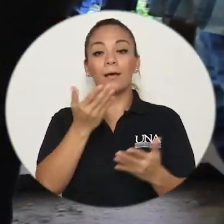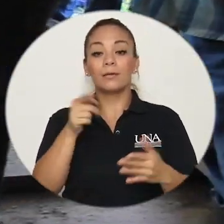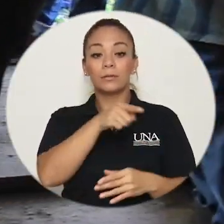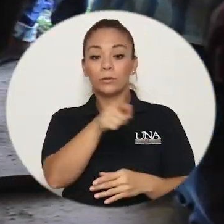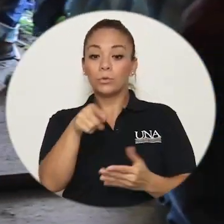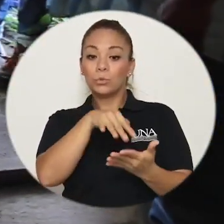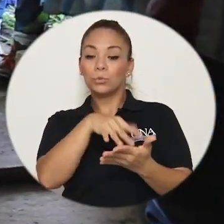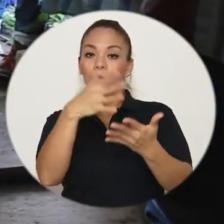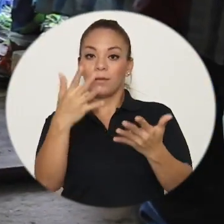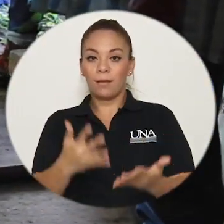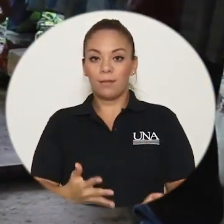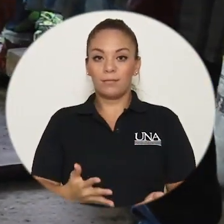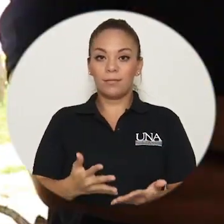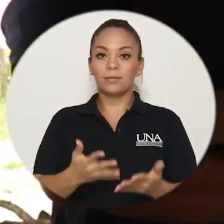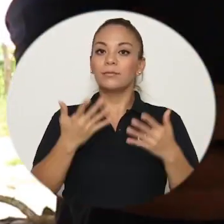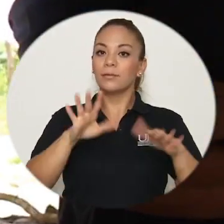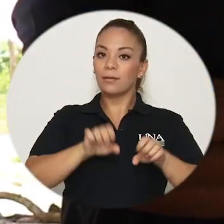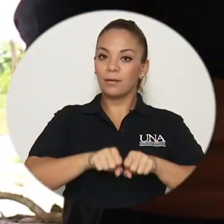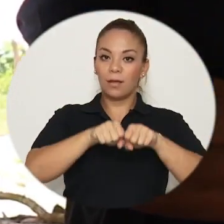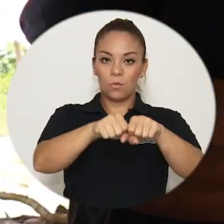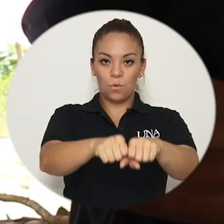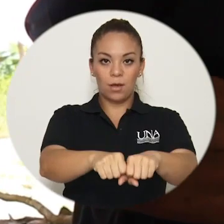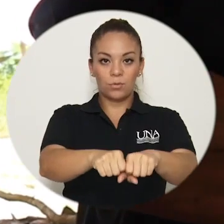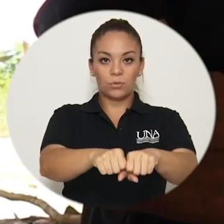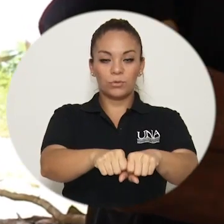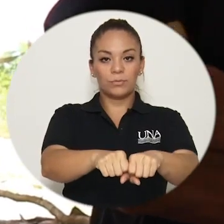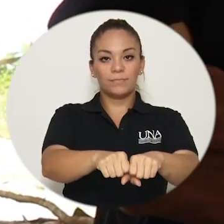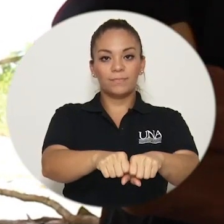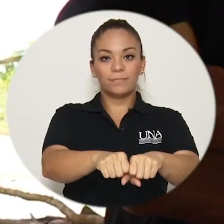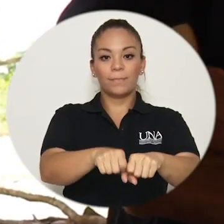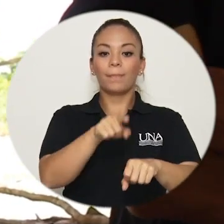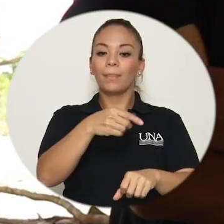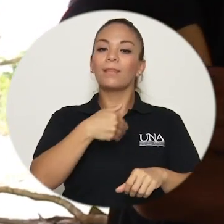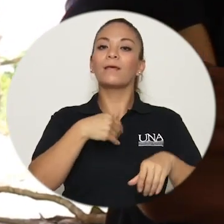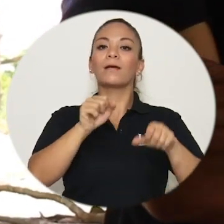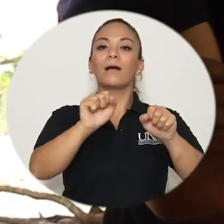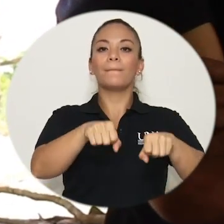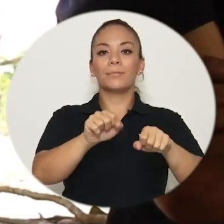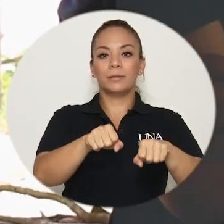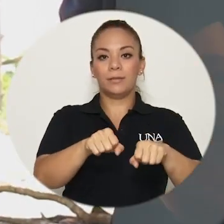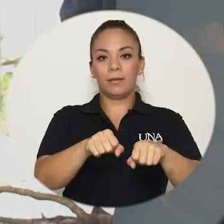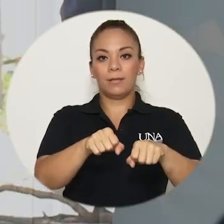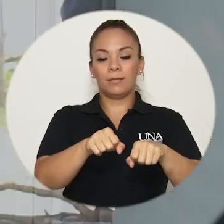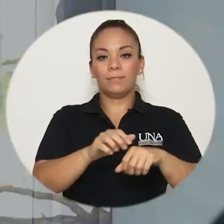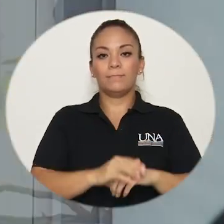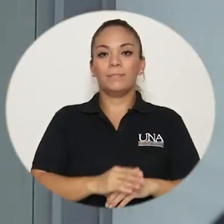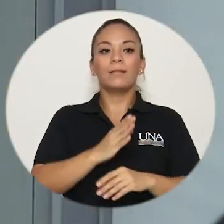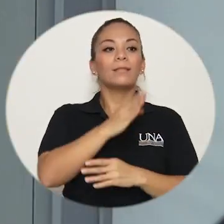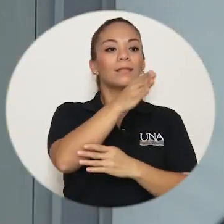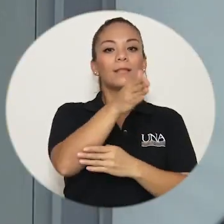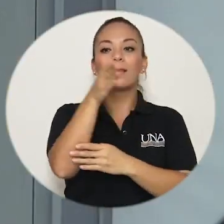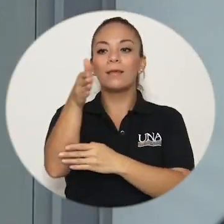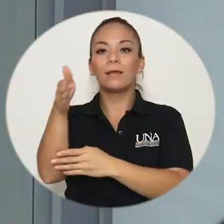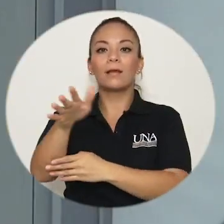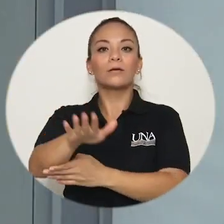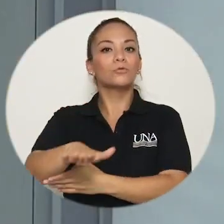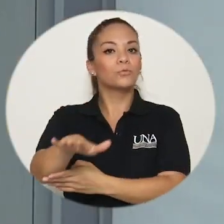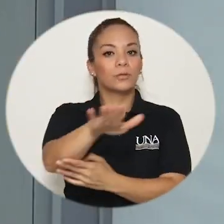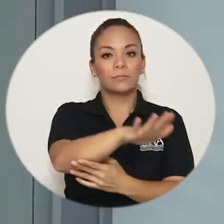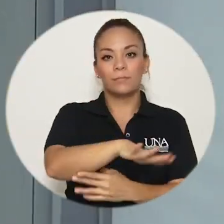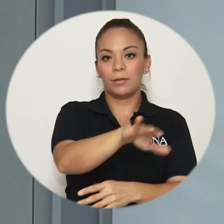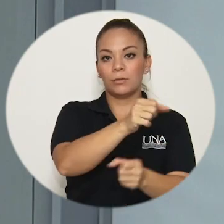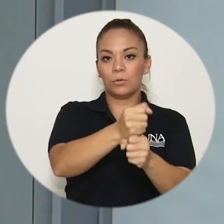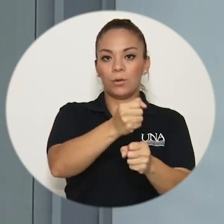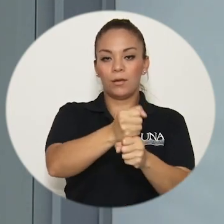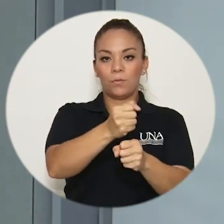los estudiantes, o sea, una vez graduados, estén en capacidad de ir a su espacio, a